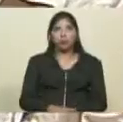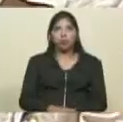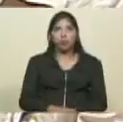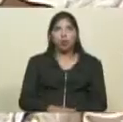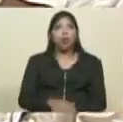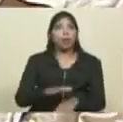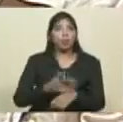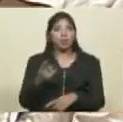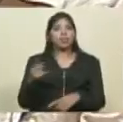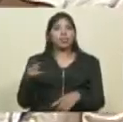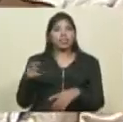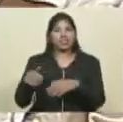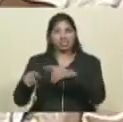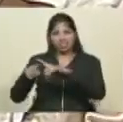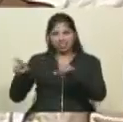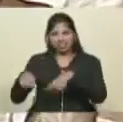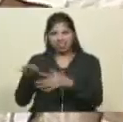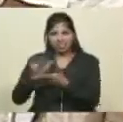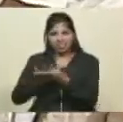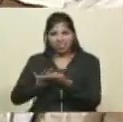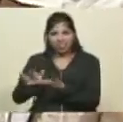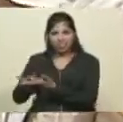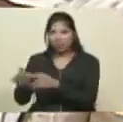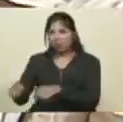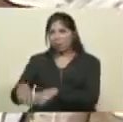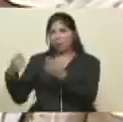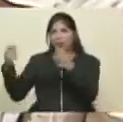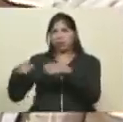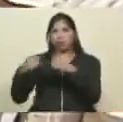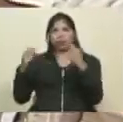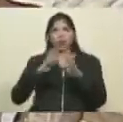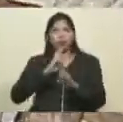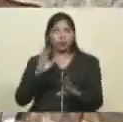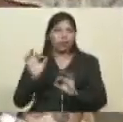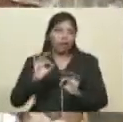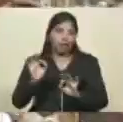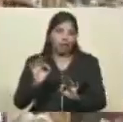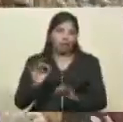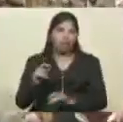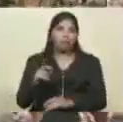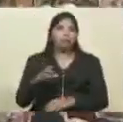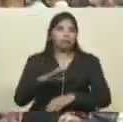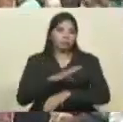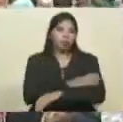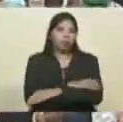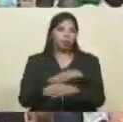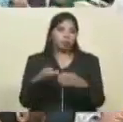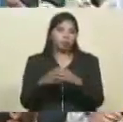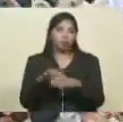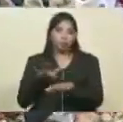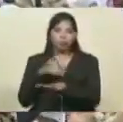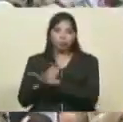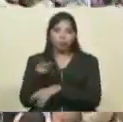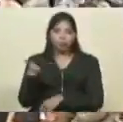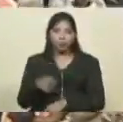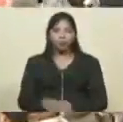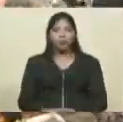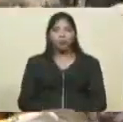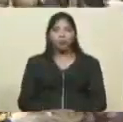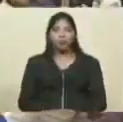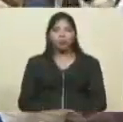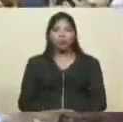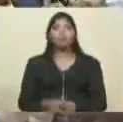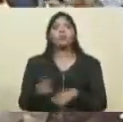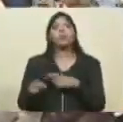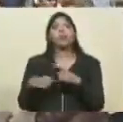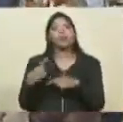destruyó máquinas e impidió los resultados que pudiera publicar el Consejo Nacional Electoral. Y nos convocaron para un